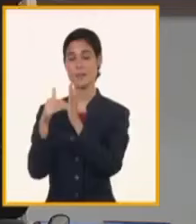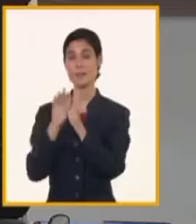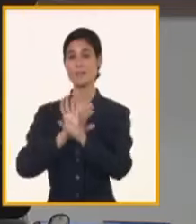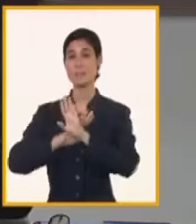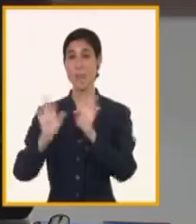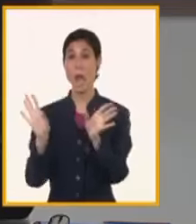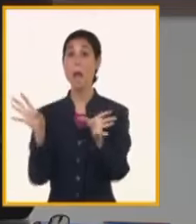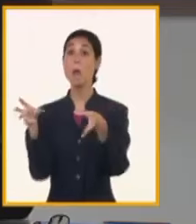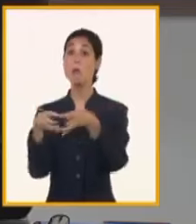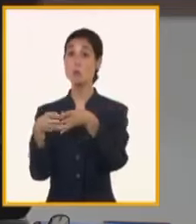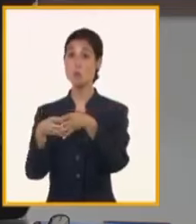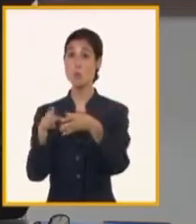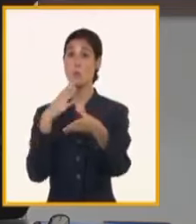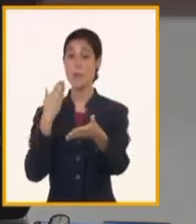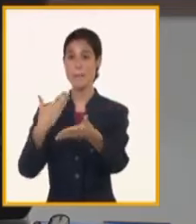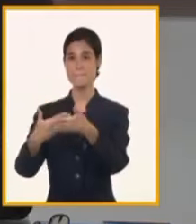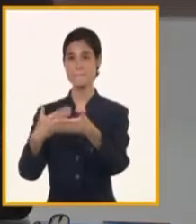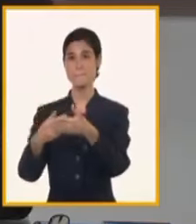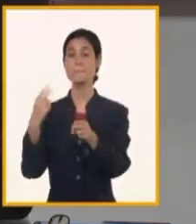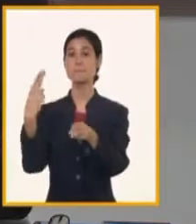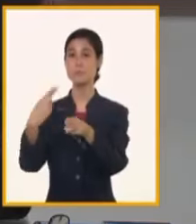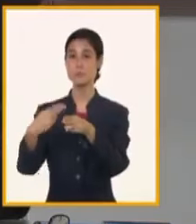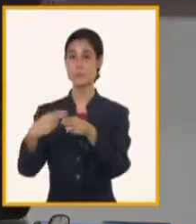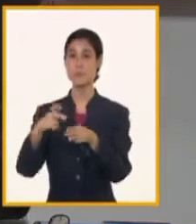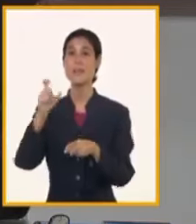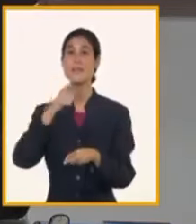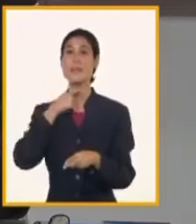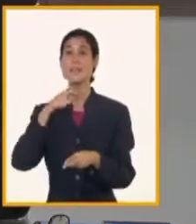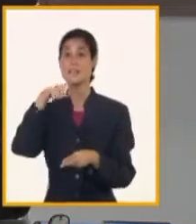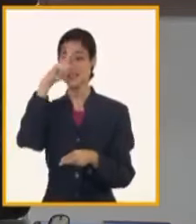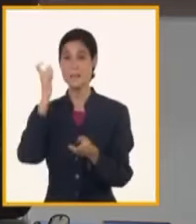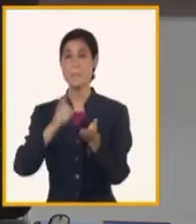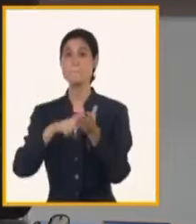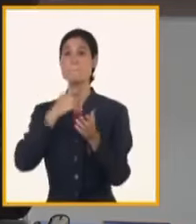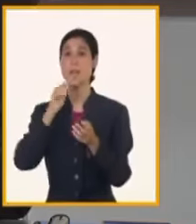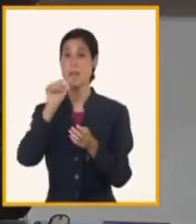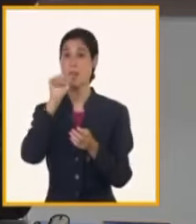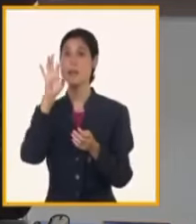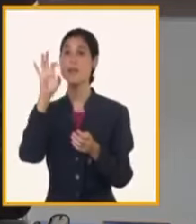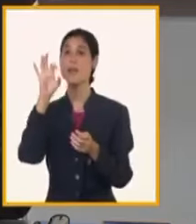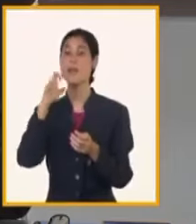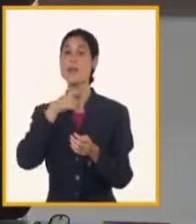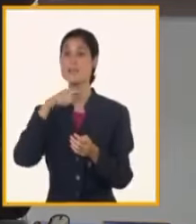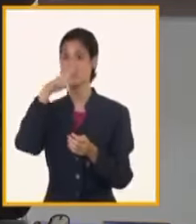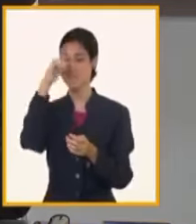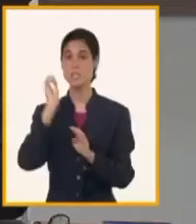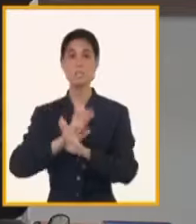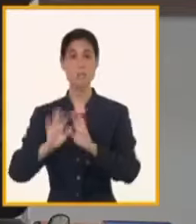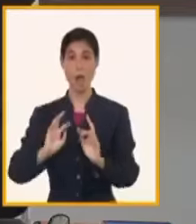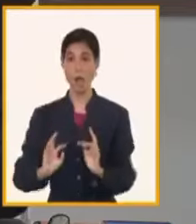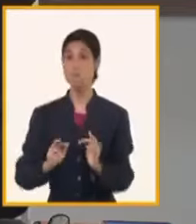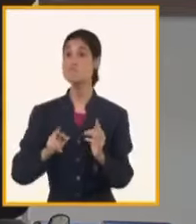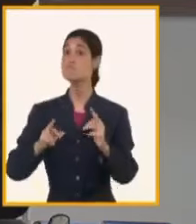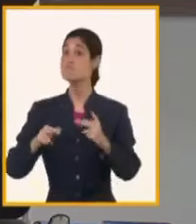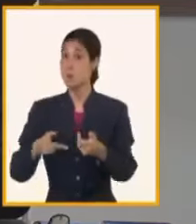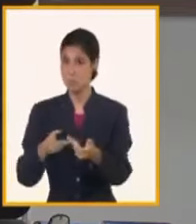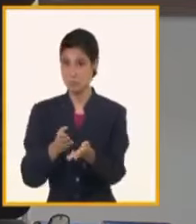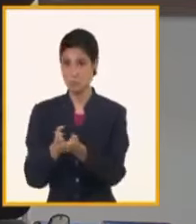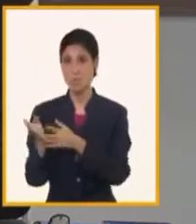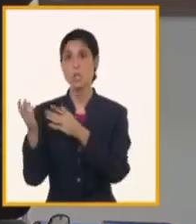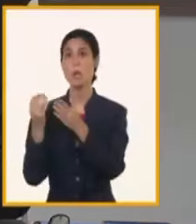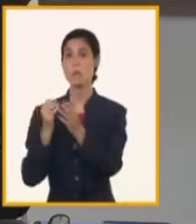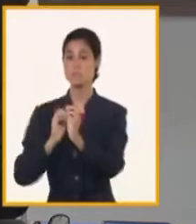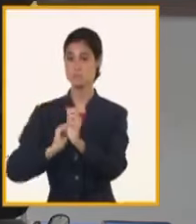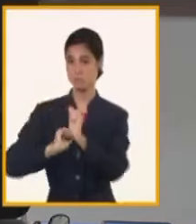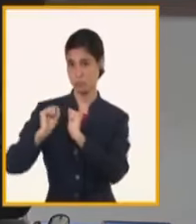fuera es una unidad estable entró rent 3 entró rent 6 y